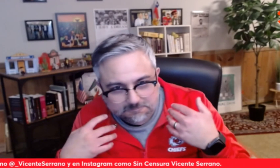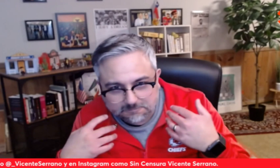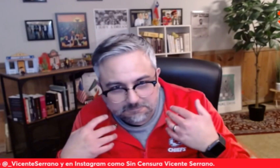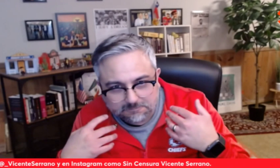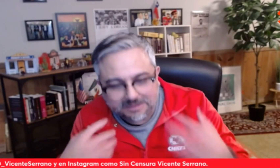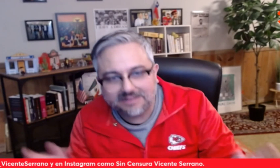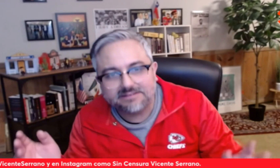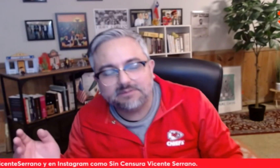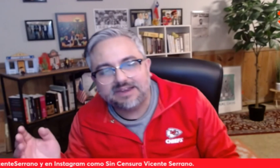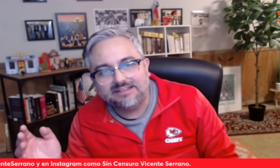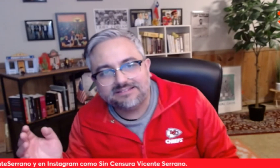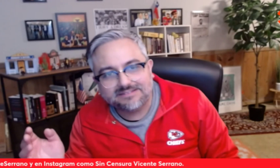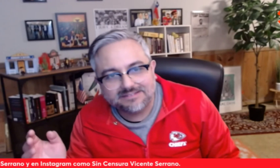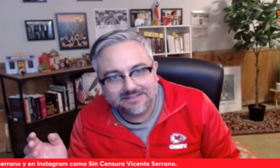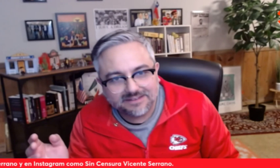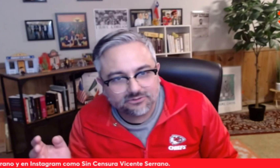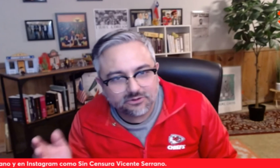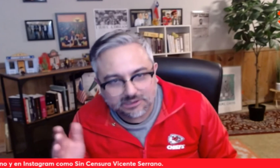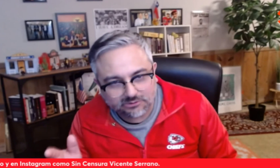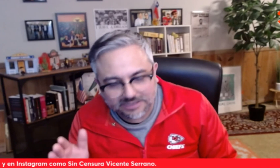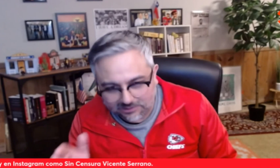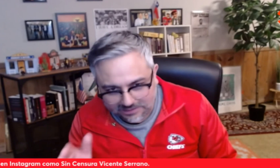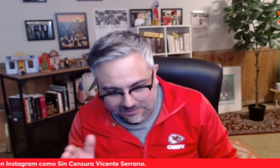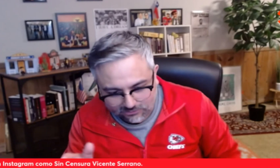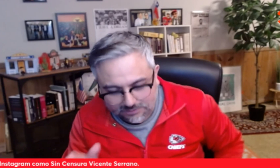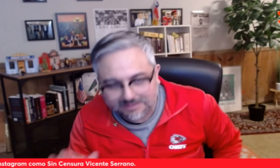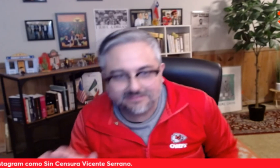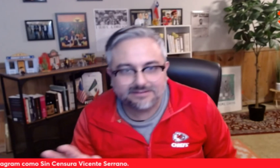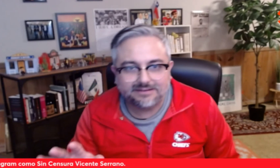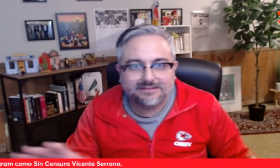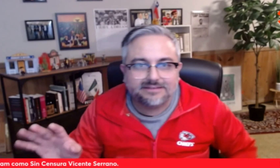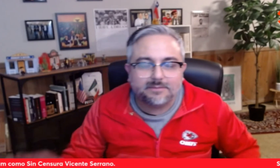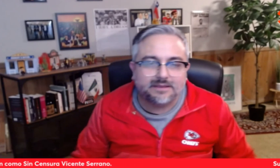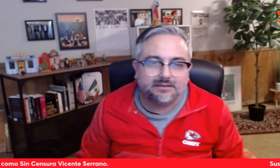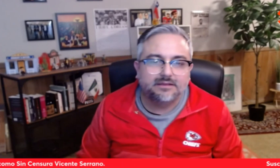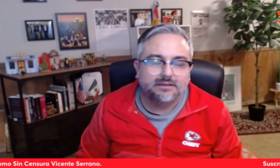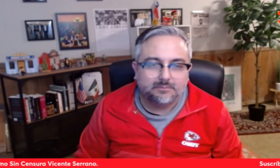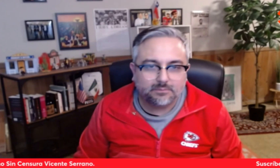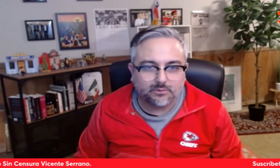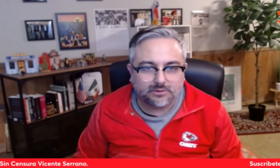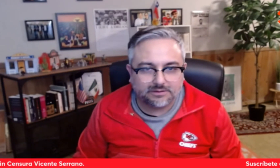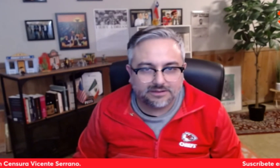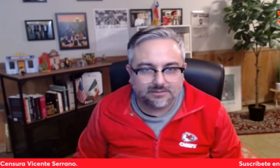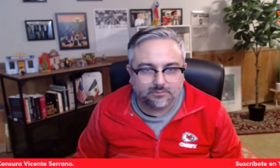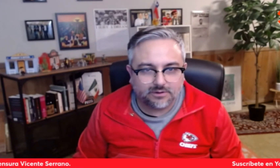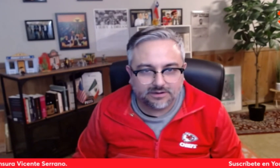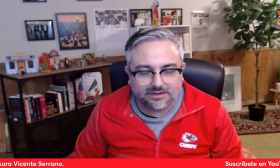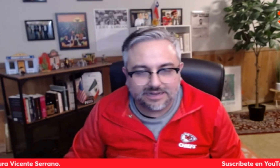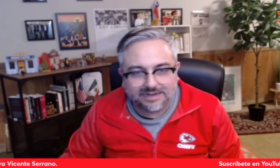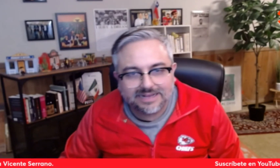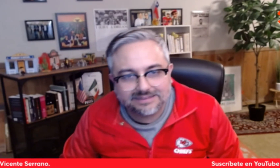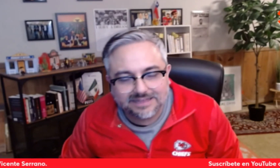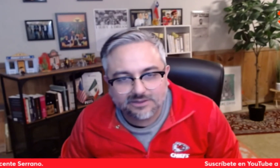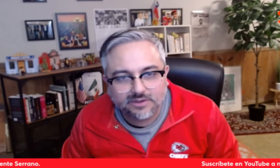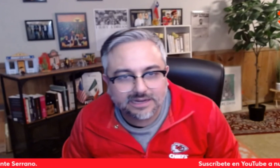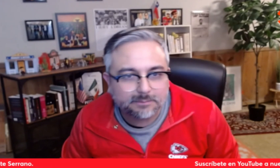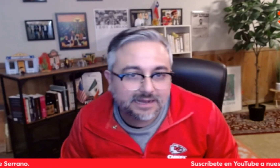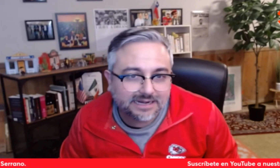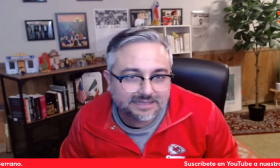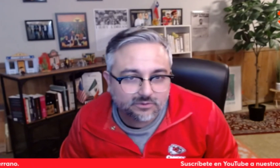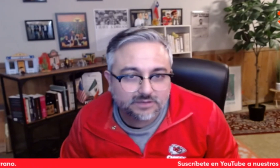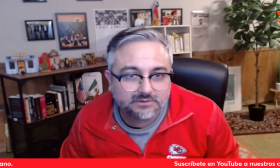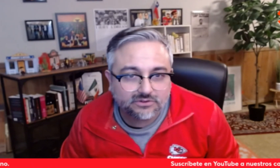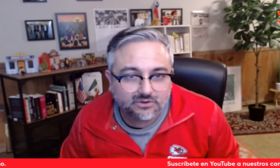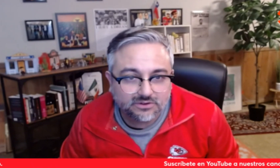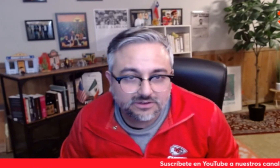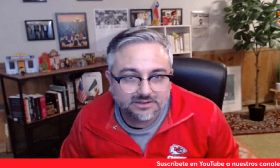Durante varias semanas es uno de los que más exhibe por la gran cantidad de dinero que le pagan